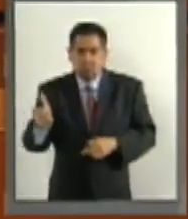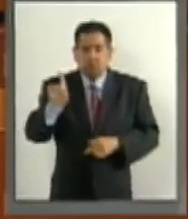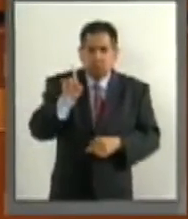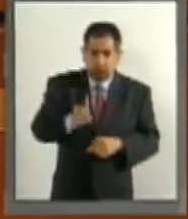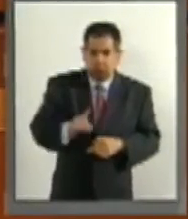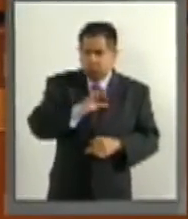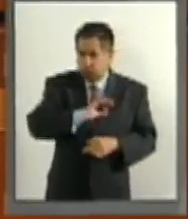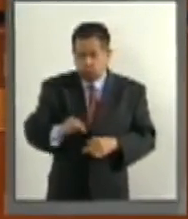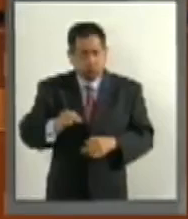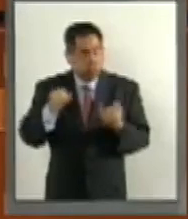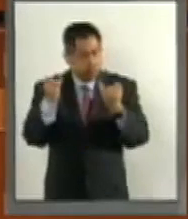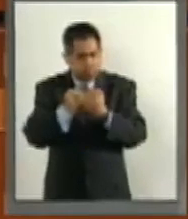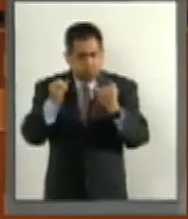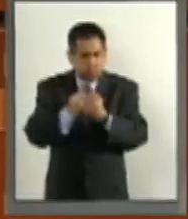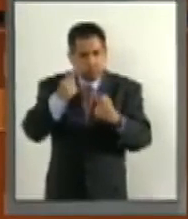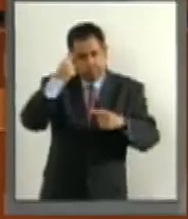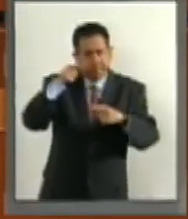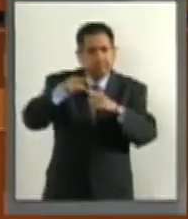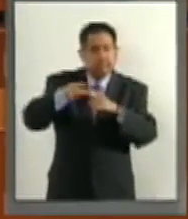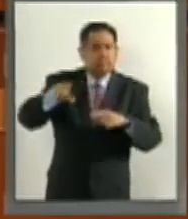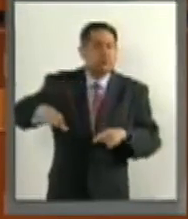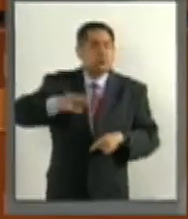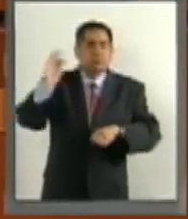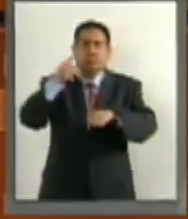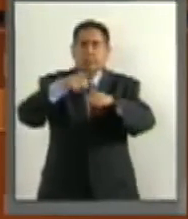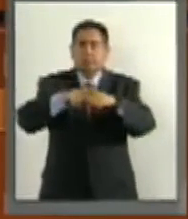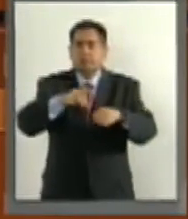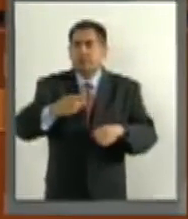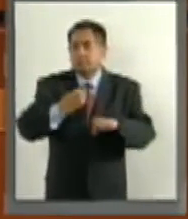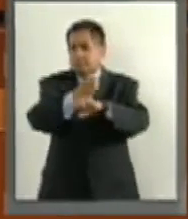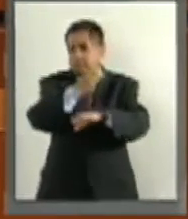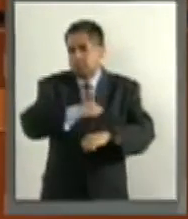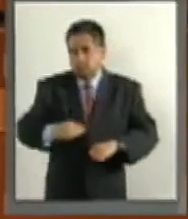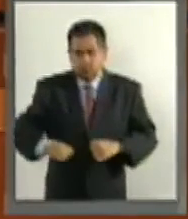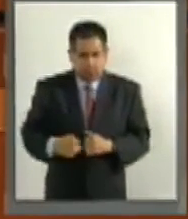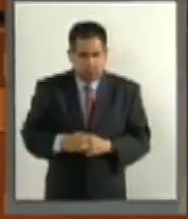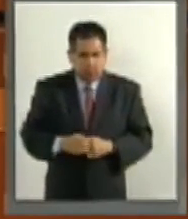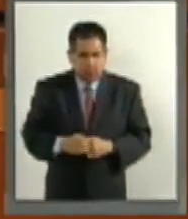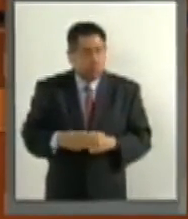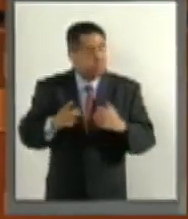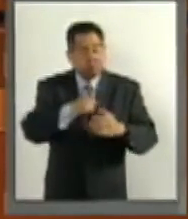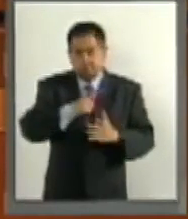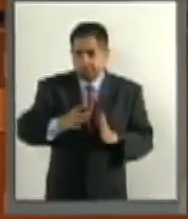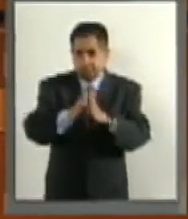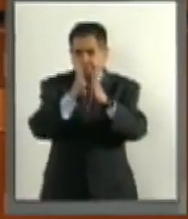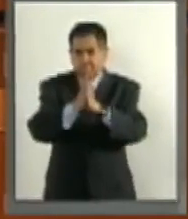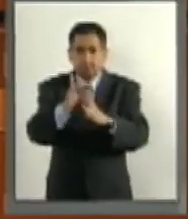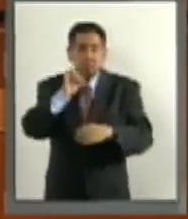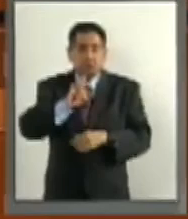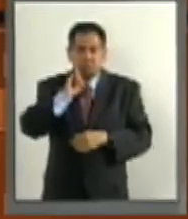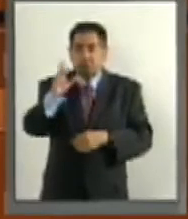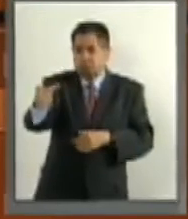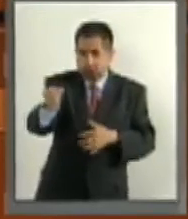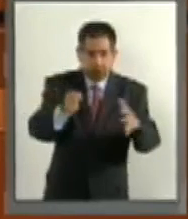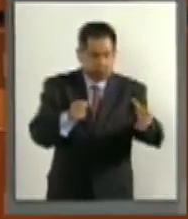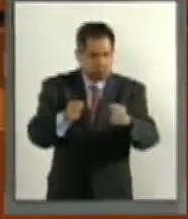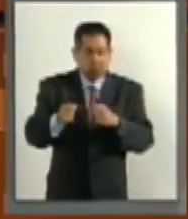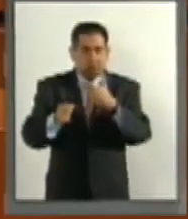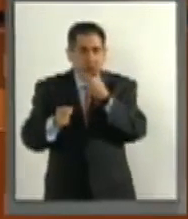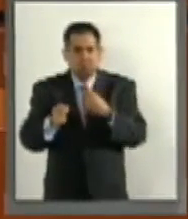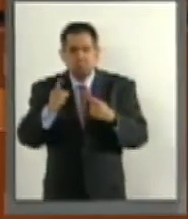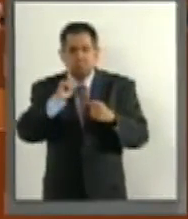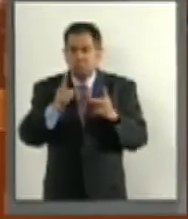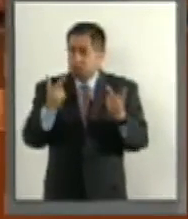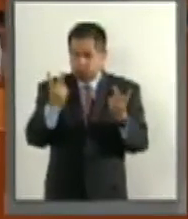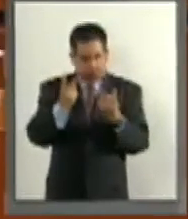en los tres órdenes de gobierno. Garantizar en igualdad de condiciones la participación de mujeres y hombres en sus órganos